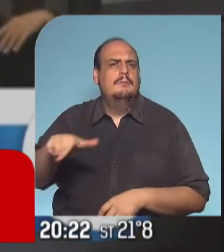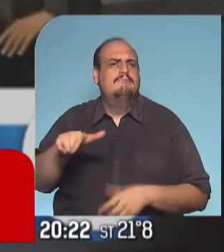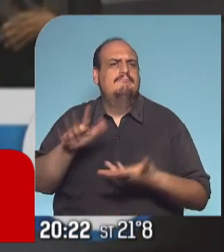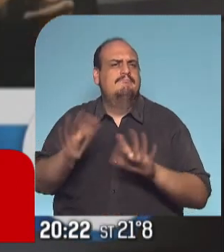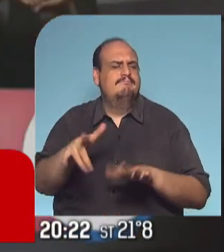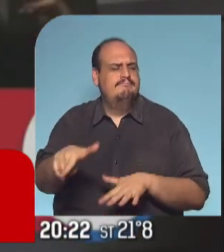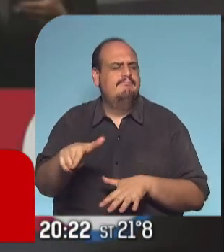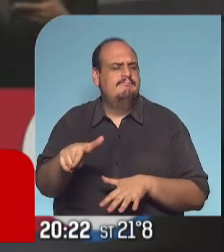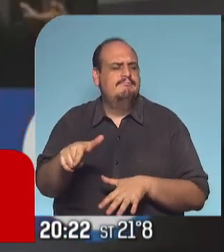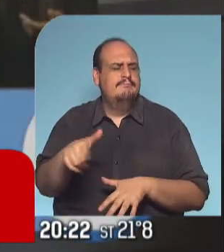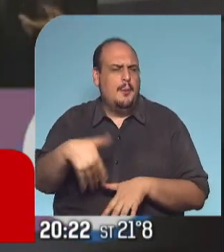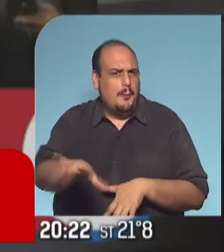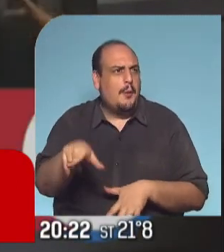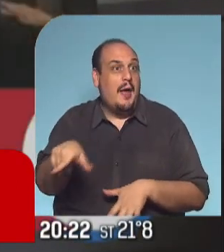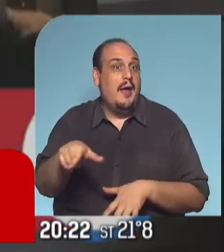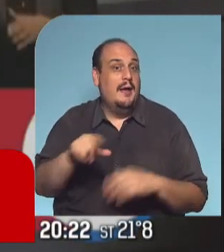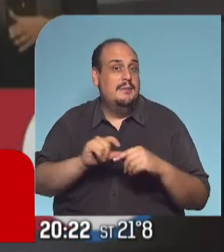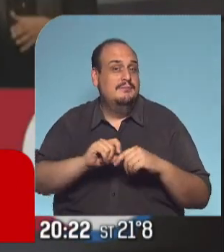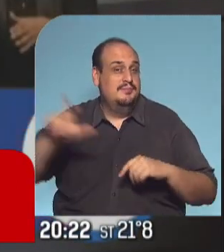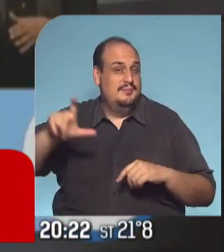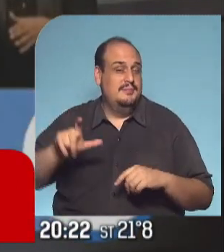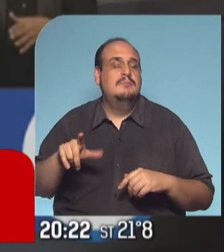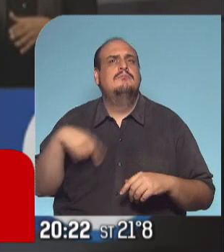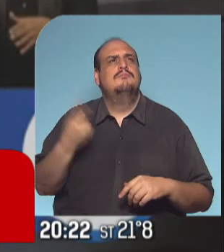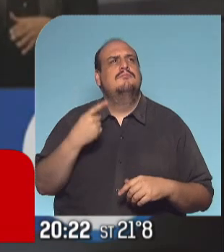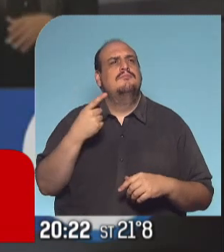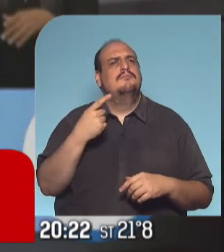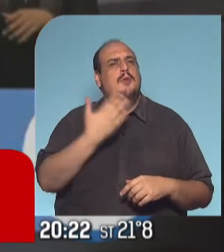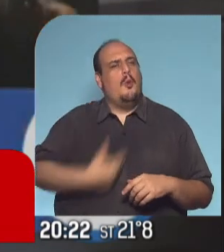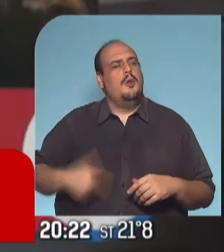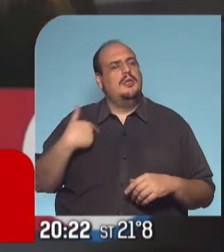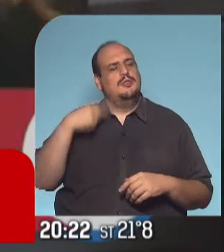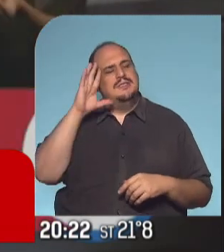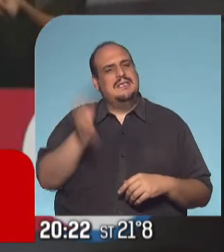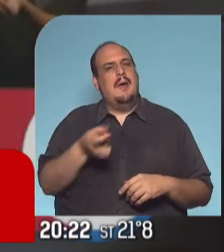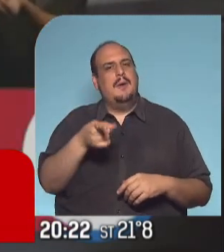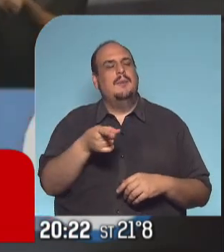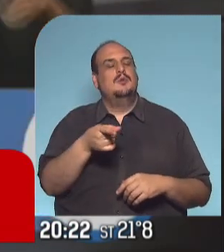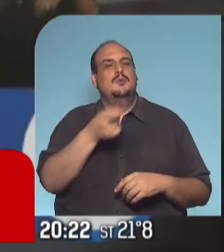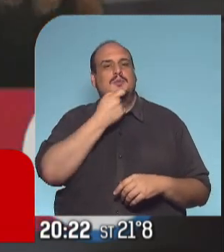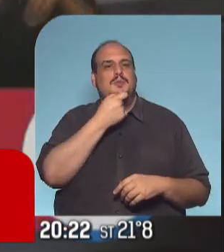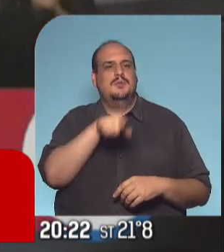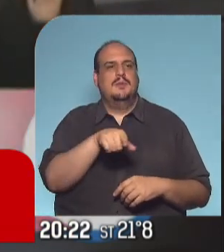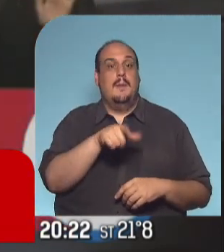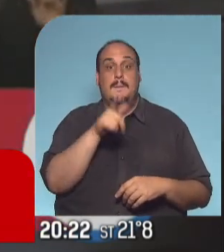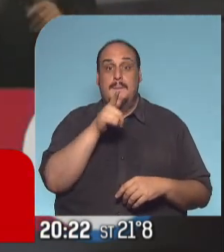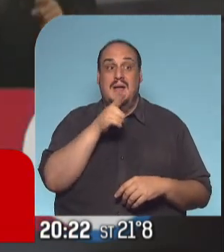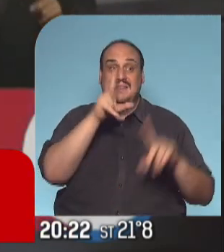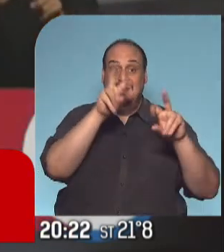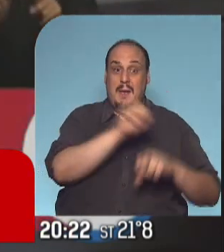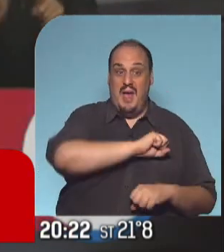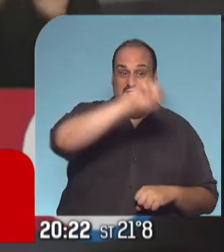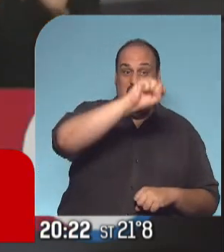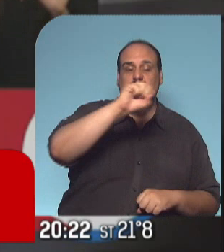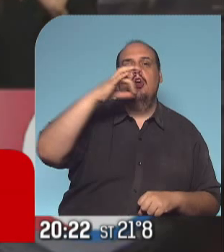No sabemos bien dónde se van a fijar. Sabemos que el gobierno quiere fijarlas algunos puntitos por encima de lo previsto en materia inflacionaria